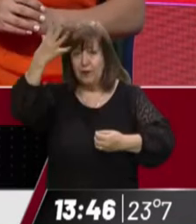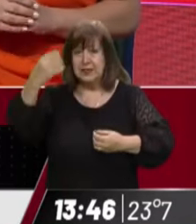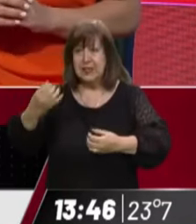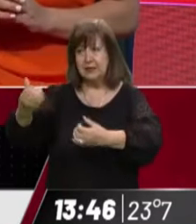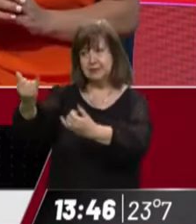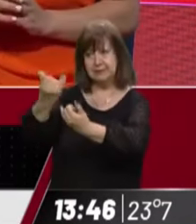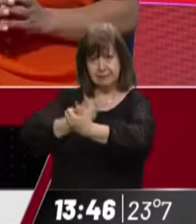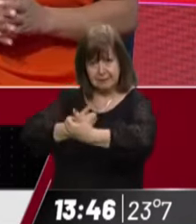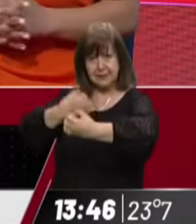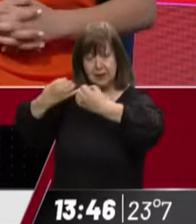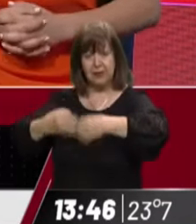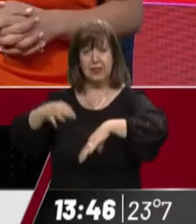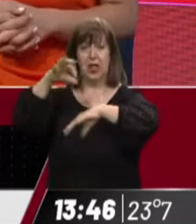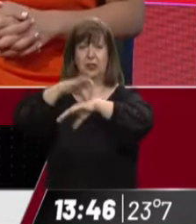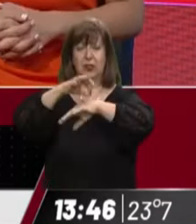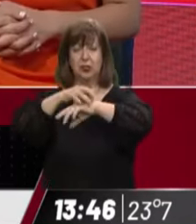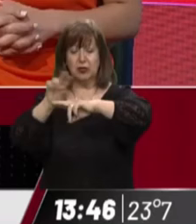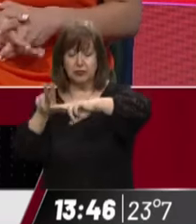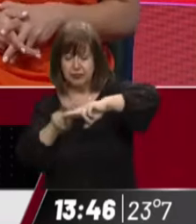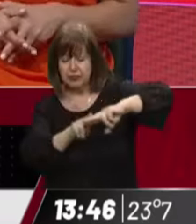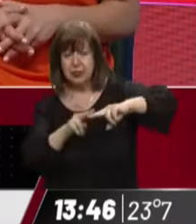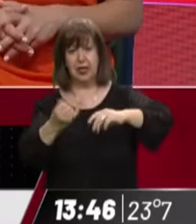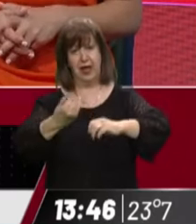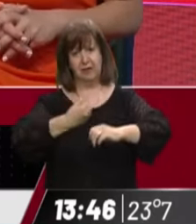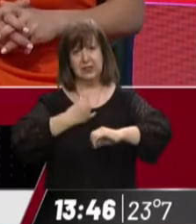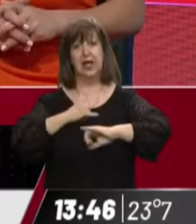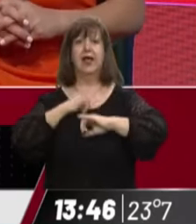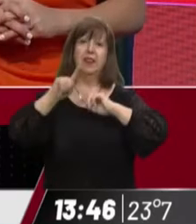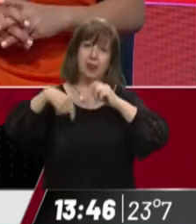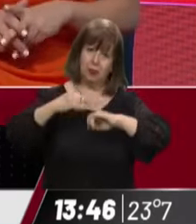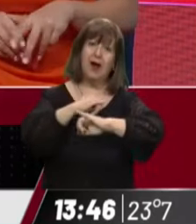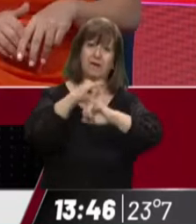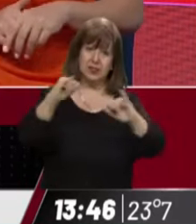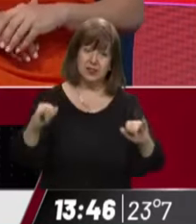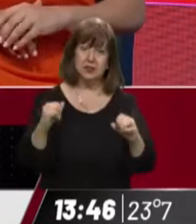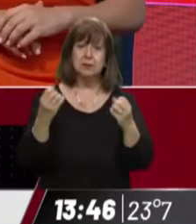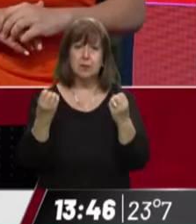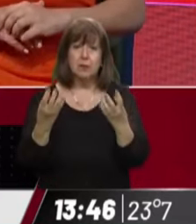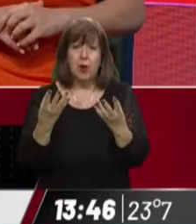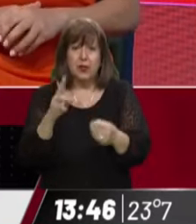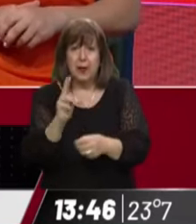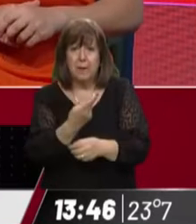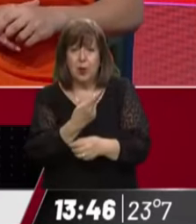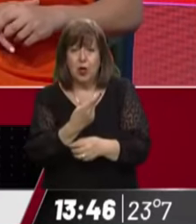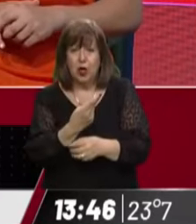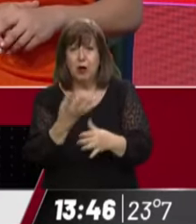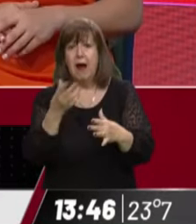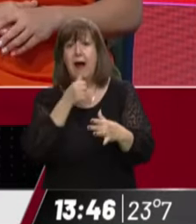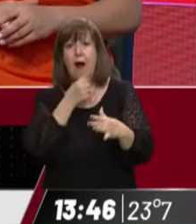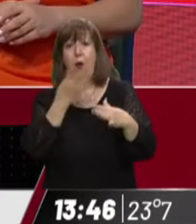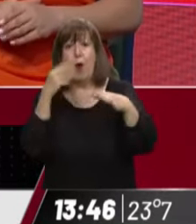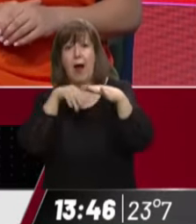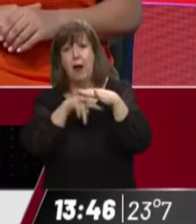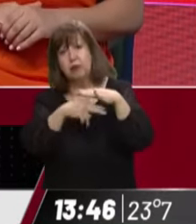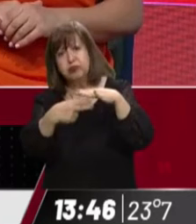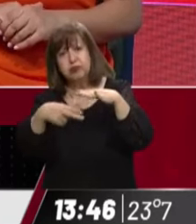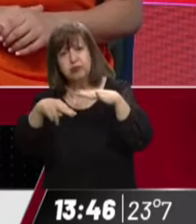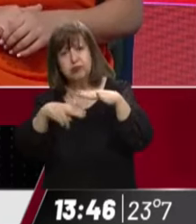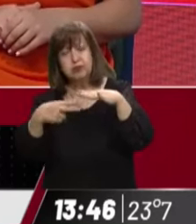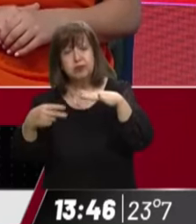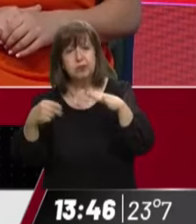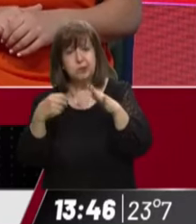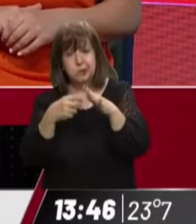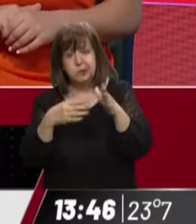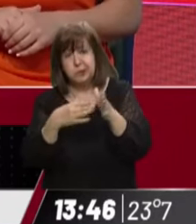oficialización, ¿verdad?, del cuerpo médico forense, no podemos saber realmente cuáles son los motivos de esta situación en particular. Perfecto. Por ahí,